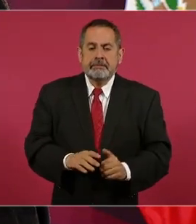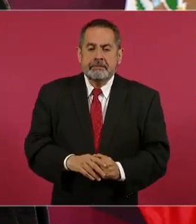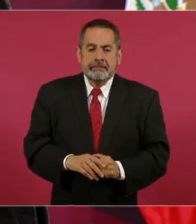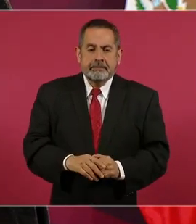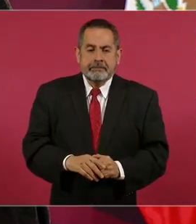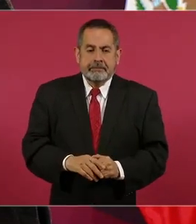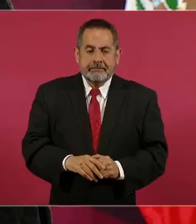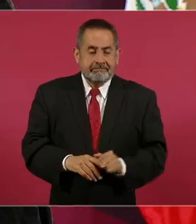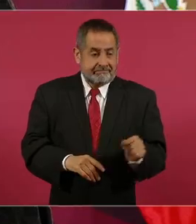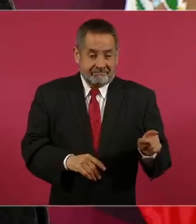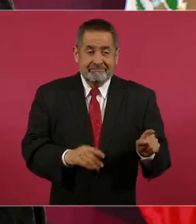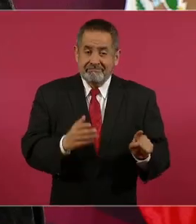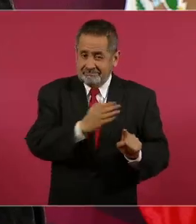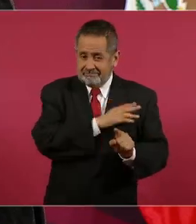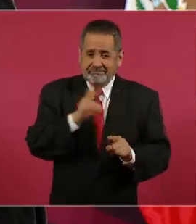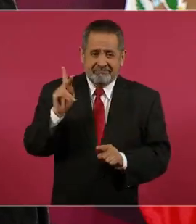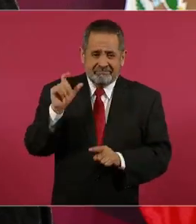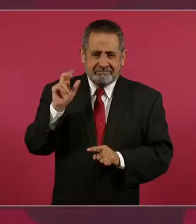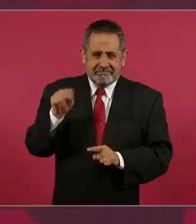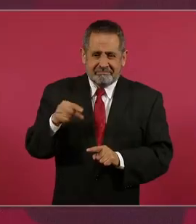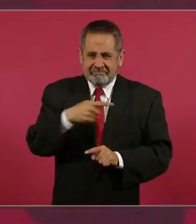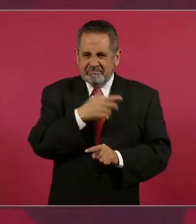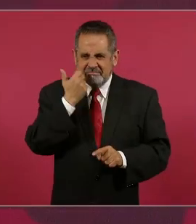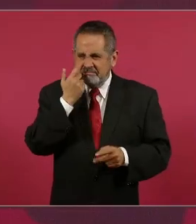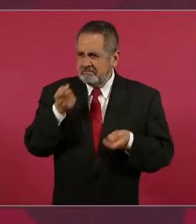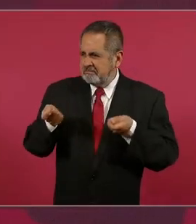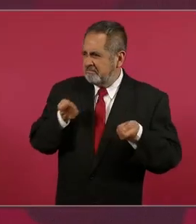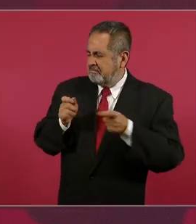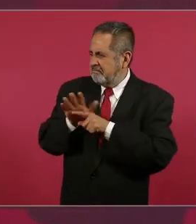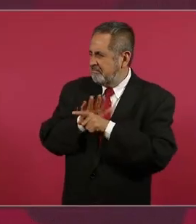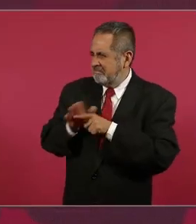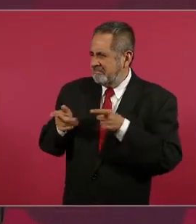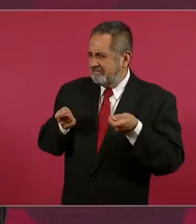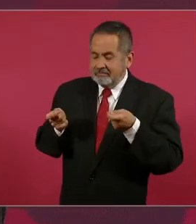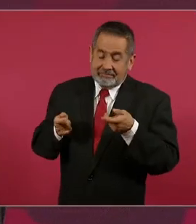. Todo ese plan manipulador